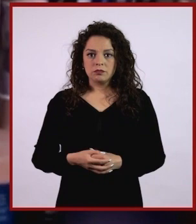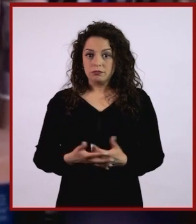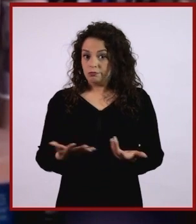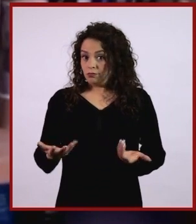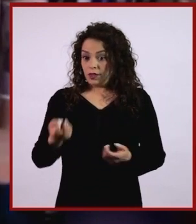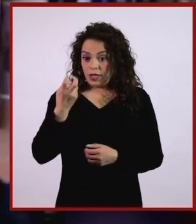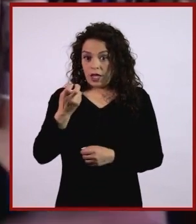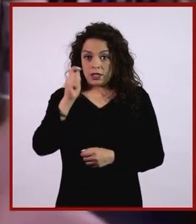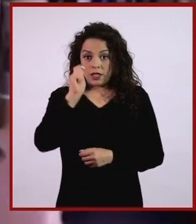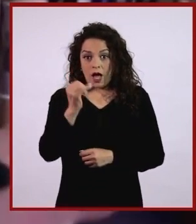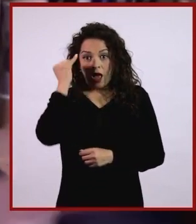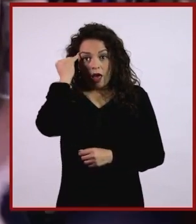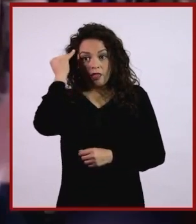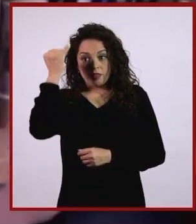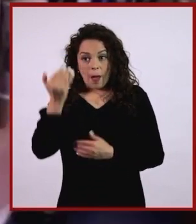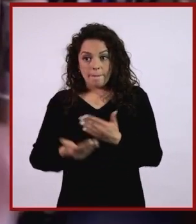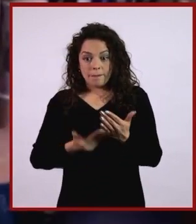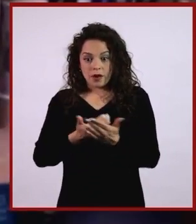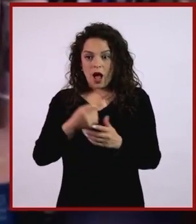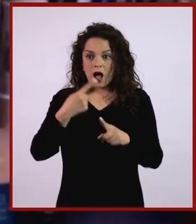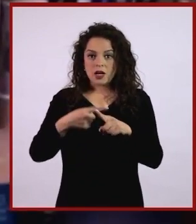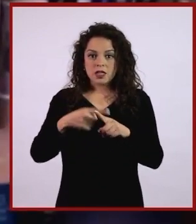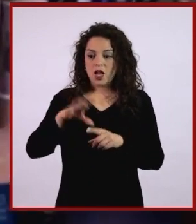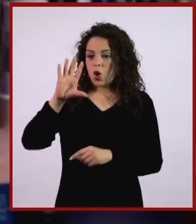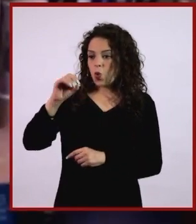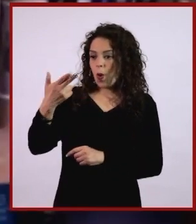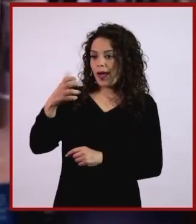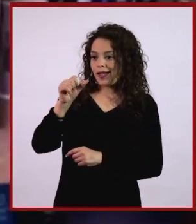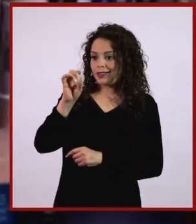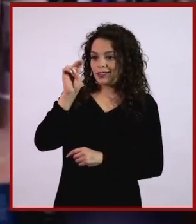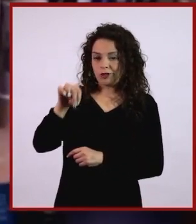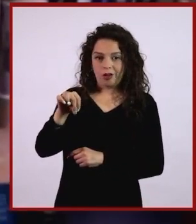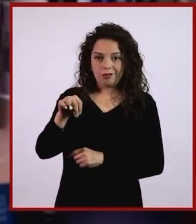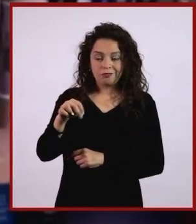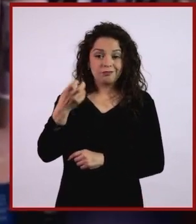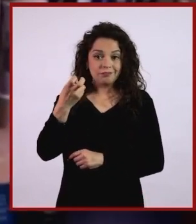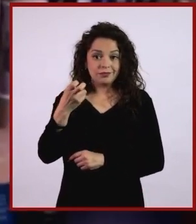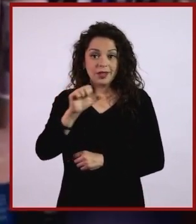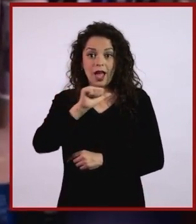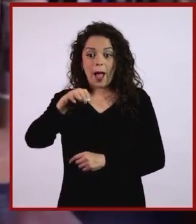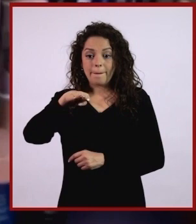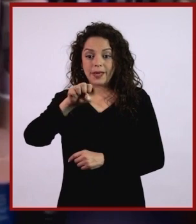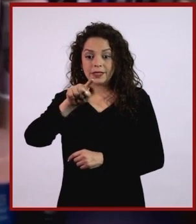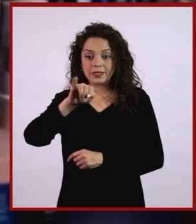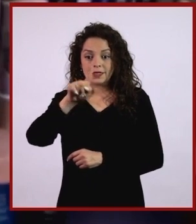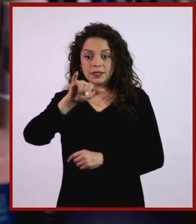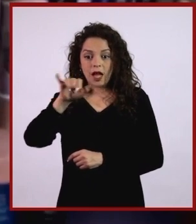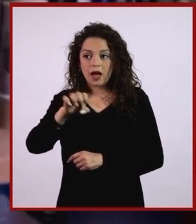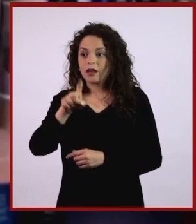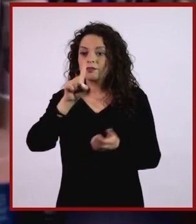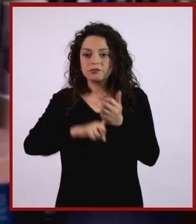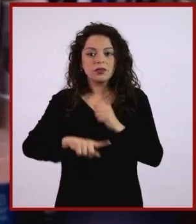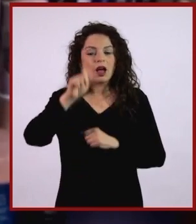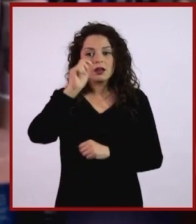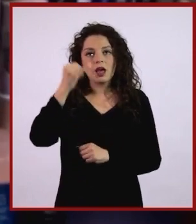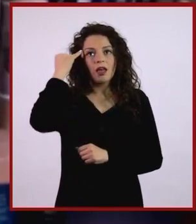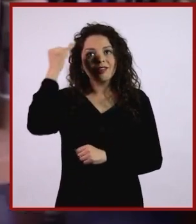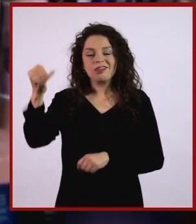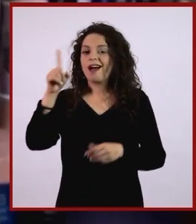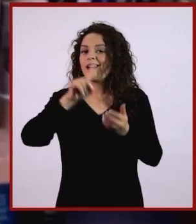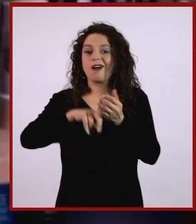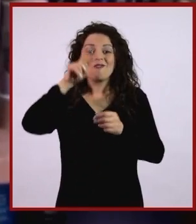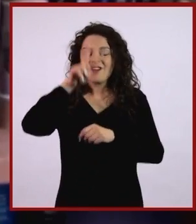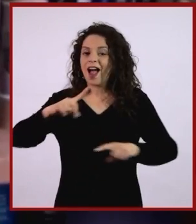una ideología que supuestamente se presentaba como cohesionadora, la ideología del mestizaje, en la práctica ha sido una ideología